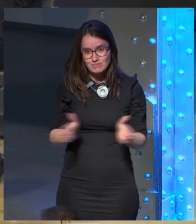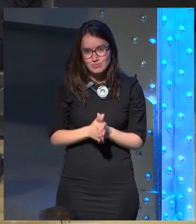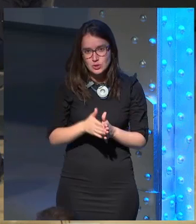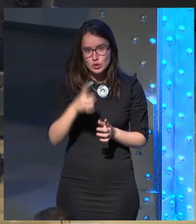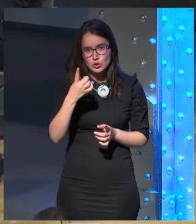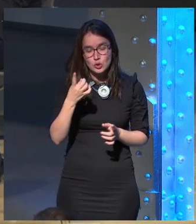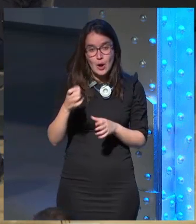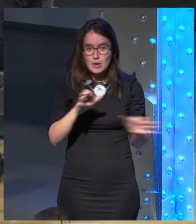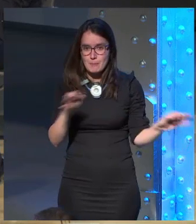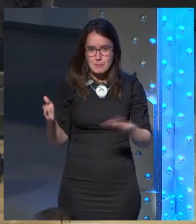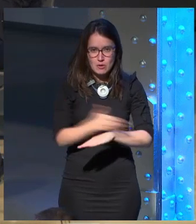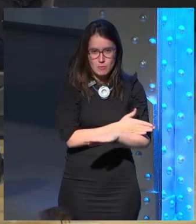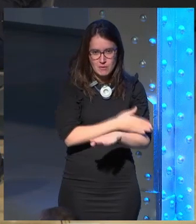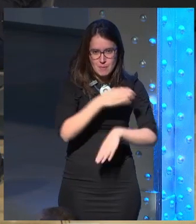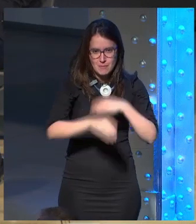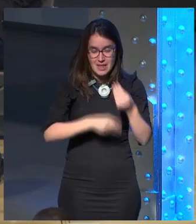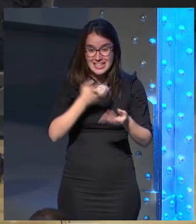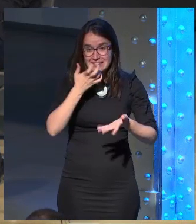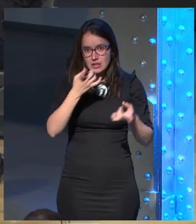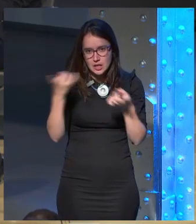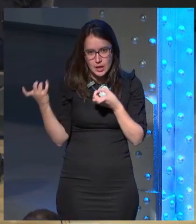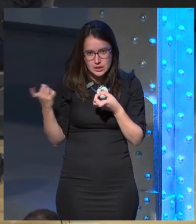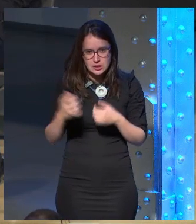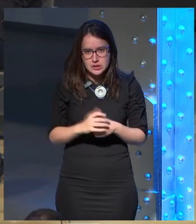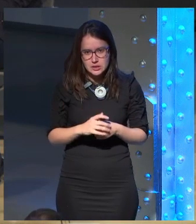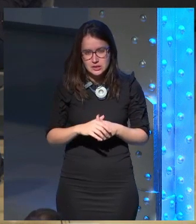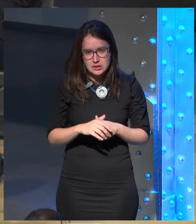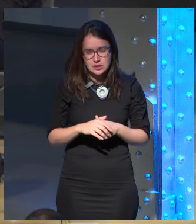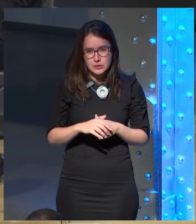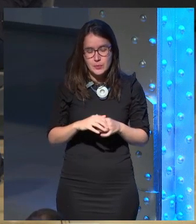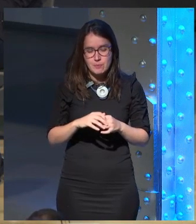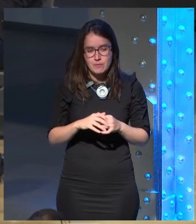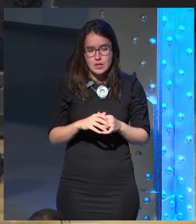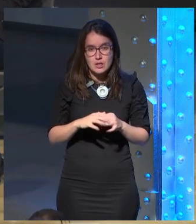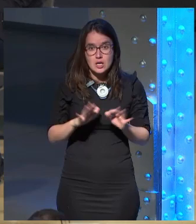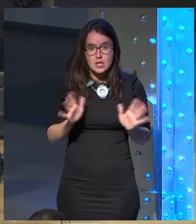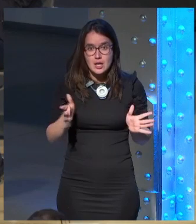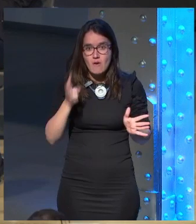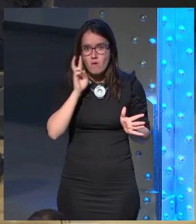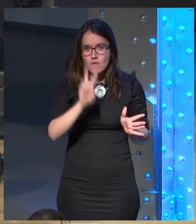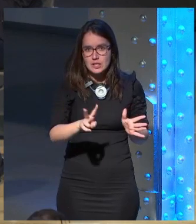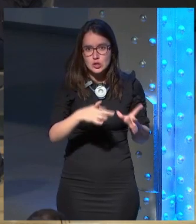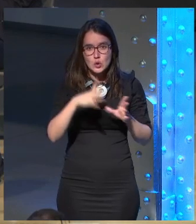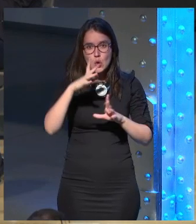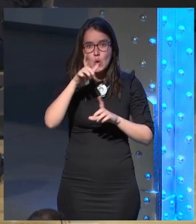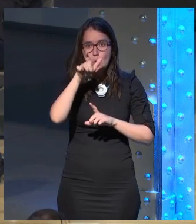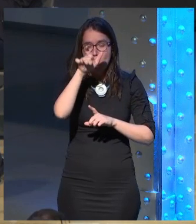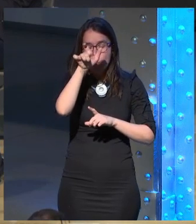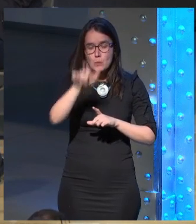una preparación previa para hacer eso en el caso de que sea necesario. I've seen He visto a